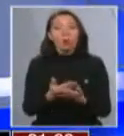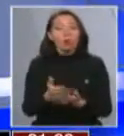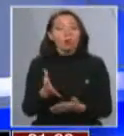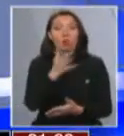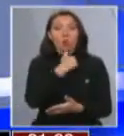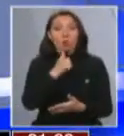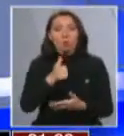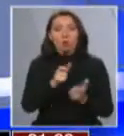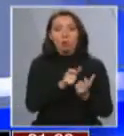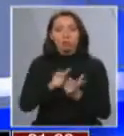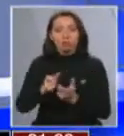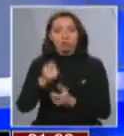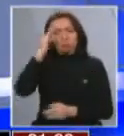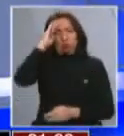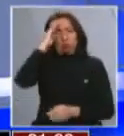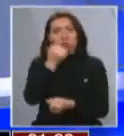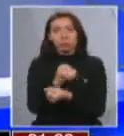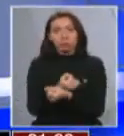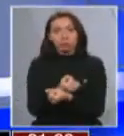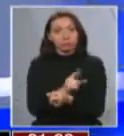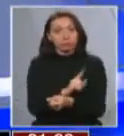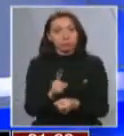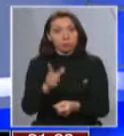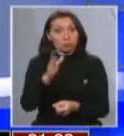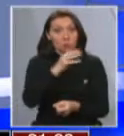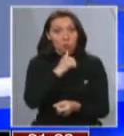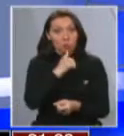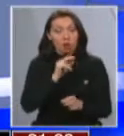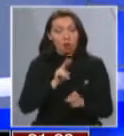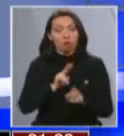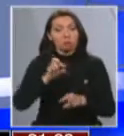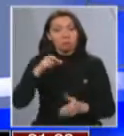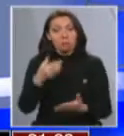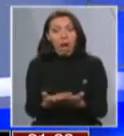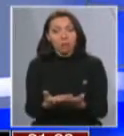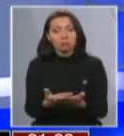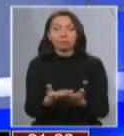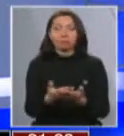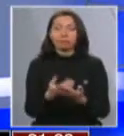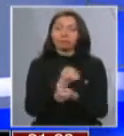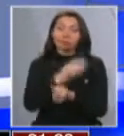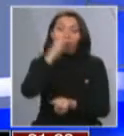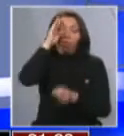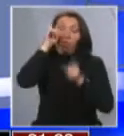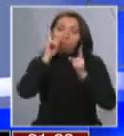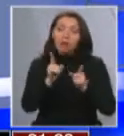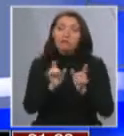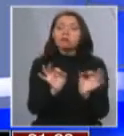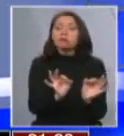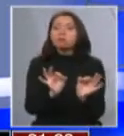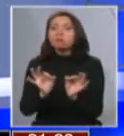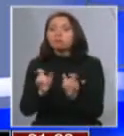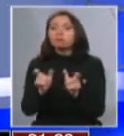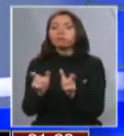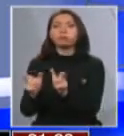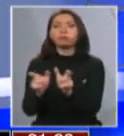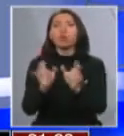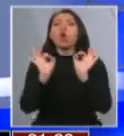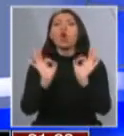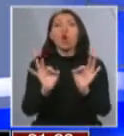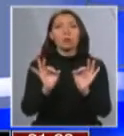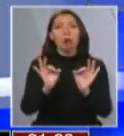actuar policial, y cuando no, justamente cuando no son pacíficas, el actuar policial tiene que ser proporcional y la fuerza